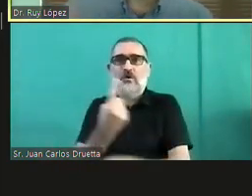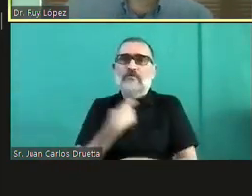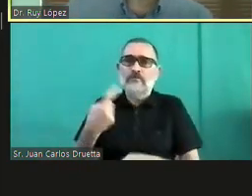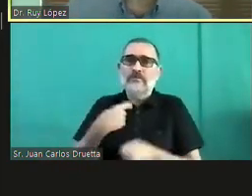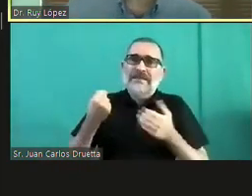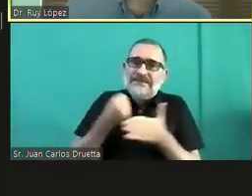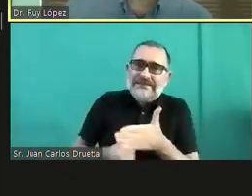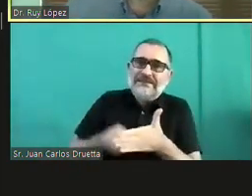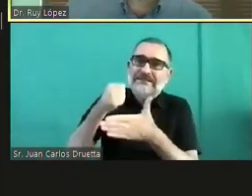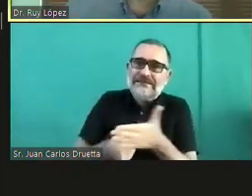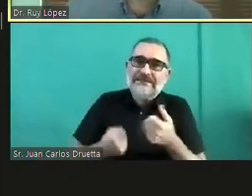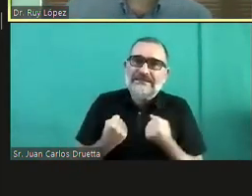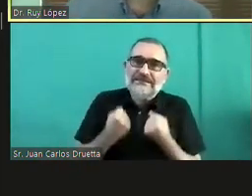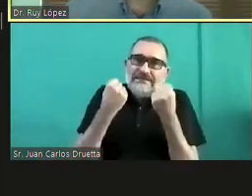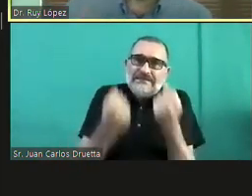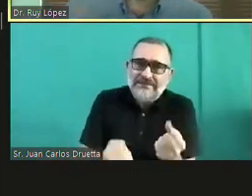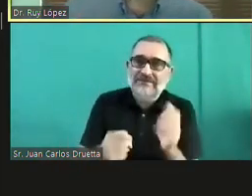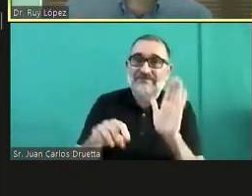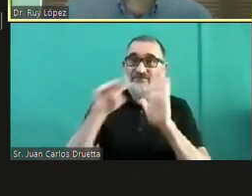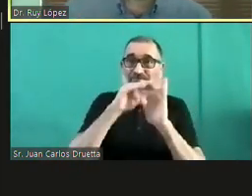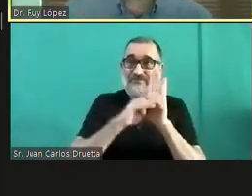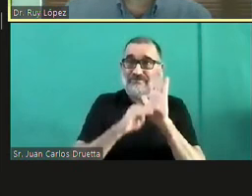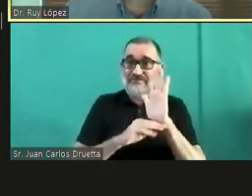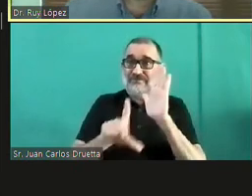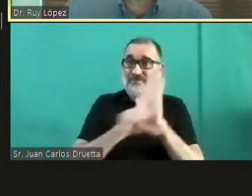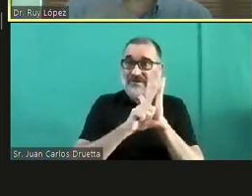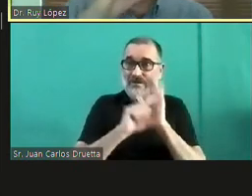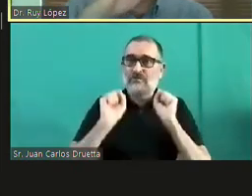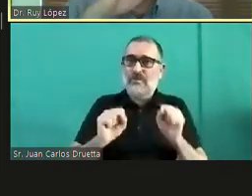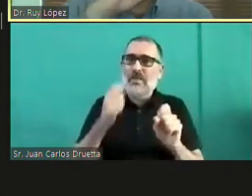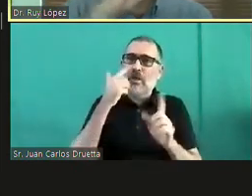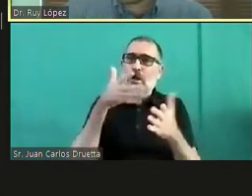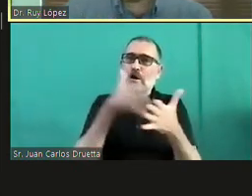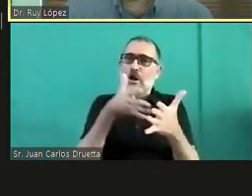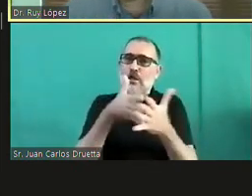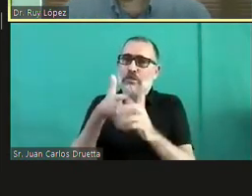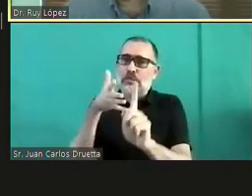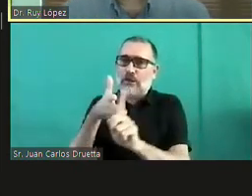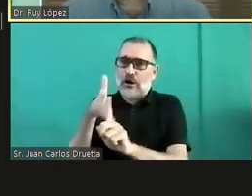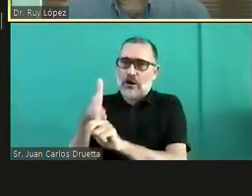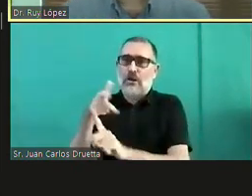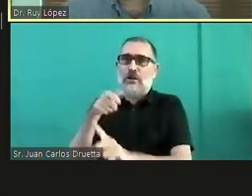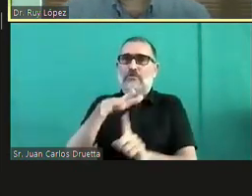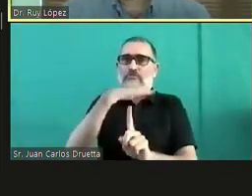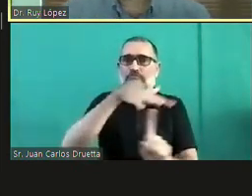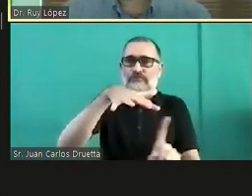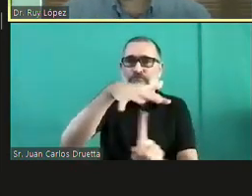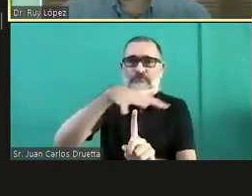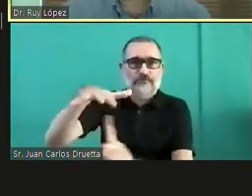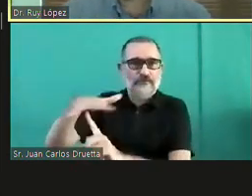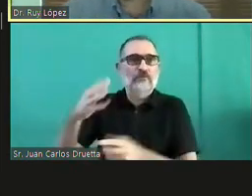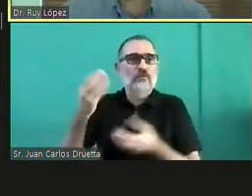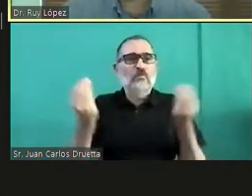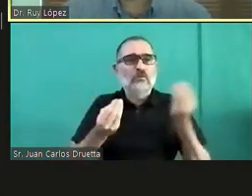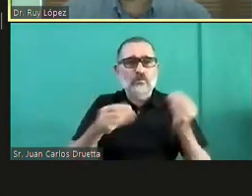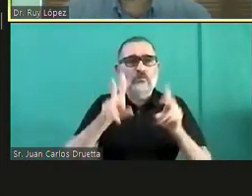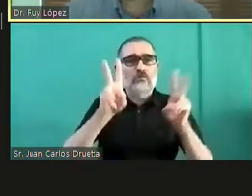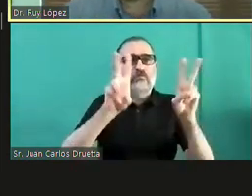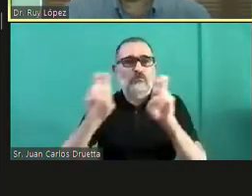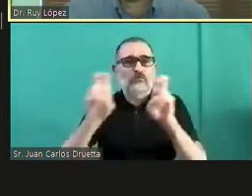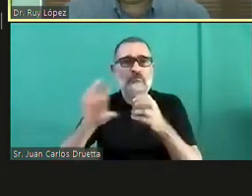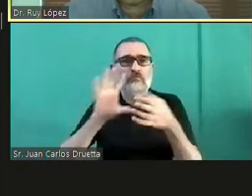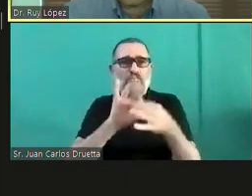cosas que desde un inicio nos ayudó mucho a impulsar estos retos donde estudio 'the que hizo el instituto nacional de salud